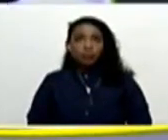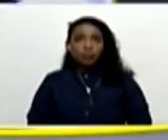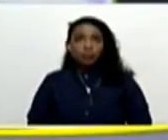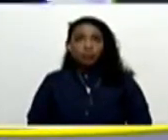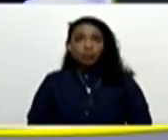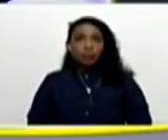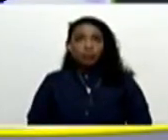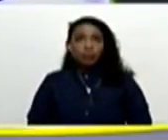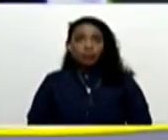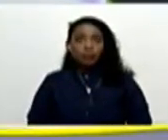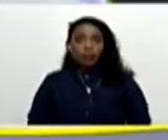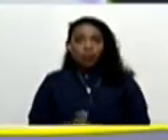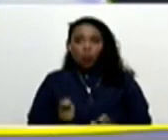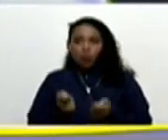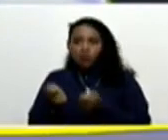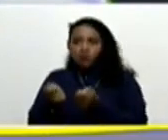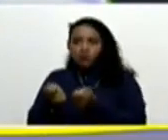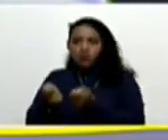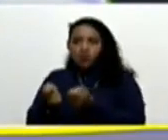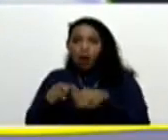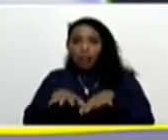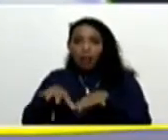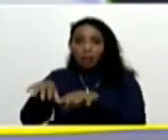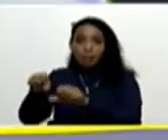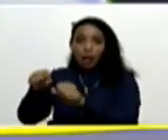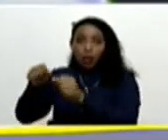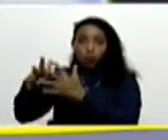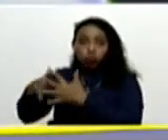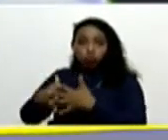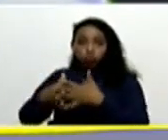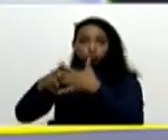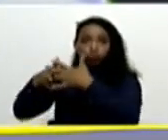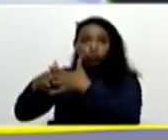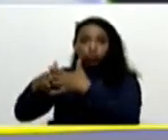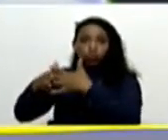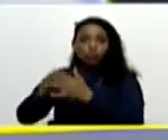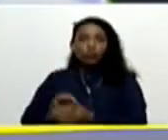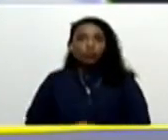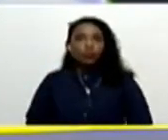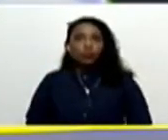la hegemonía del imperio yanqui,